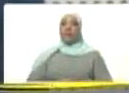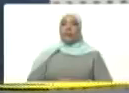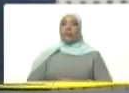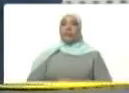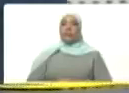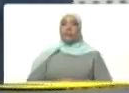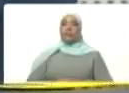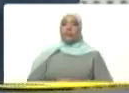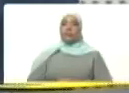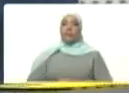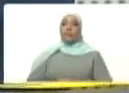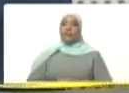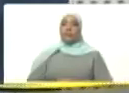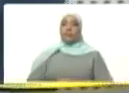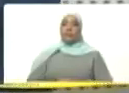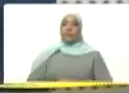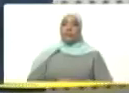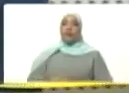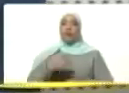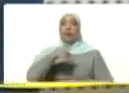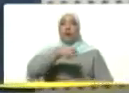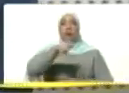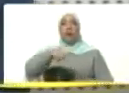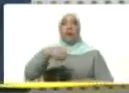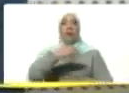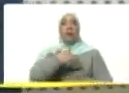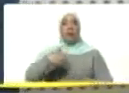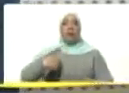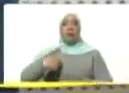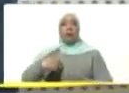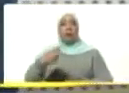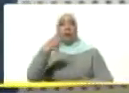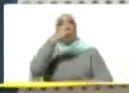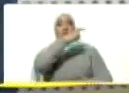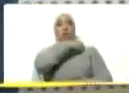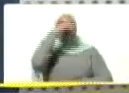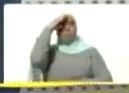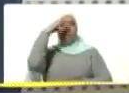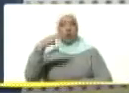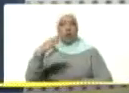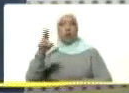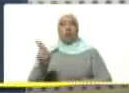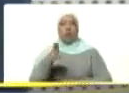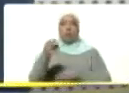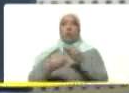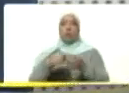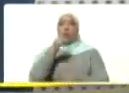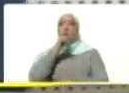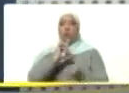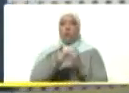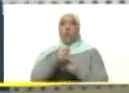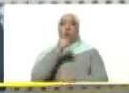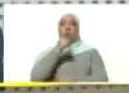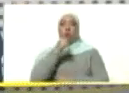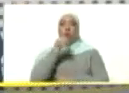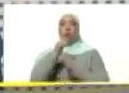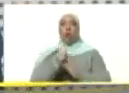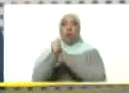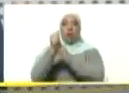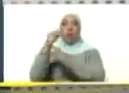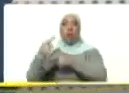por supuesto, al hermano general del Ejército, Raúl Castro Ruz, líder de